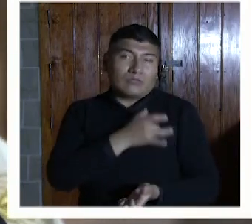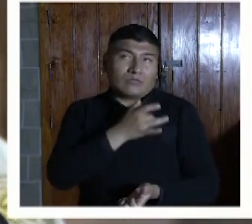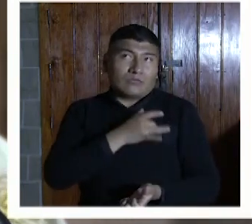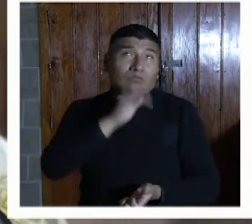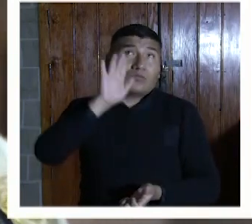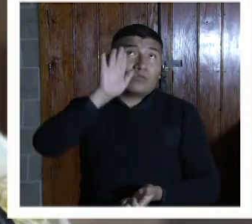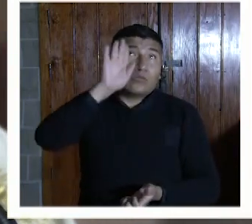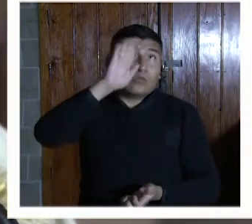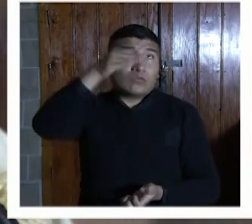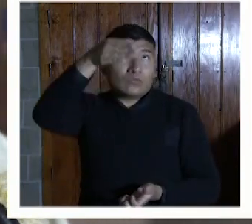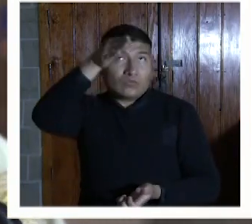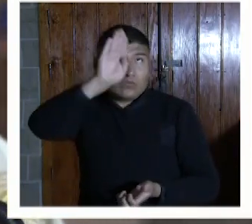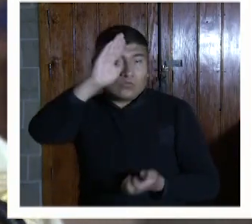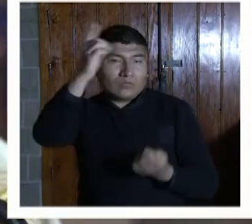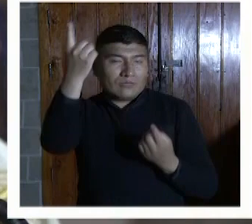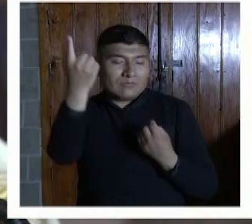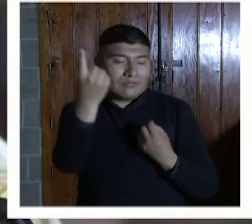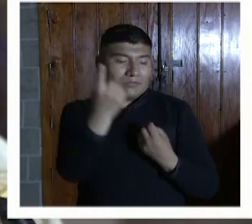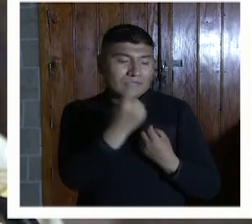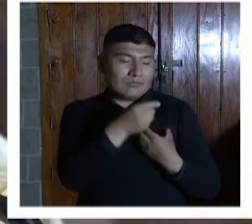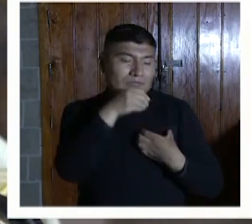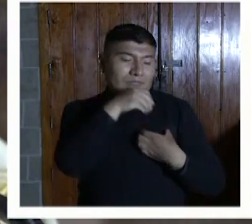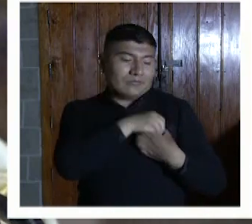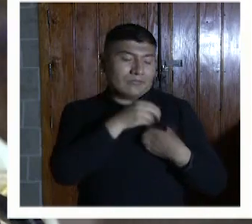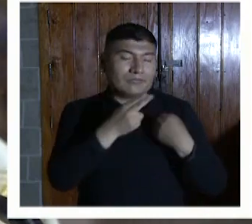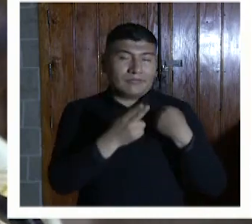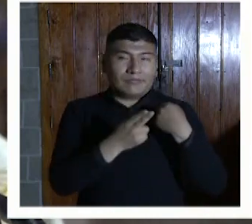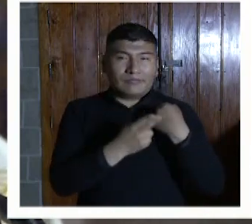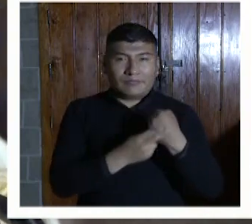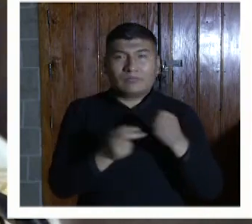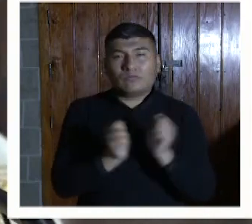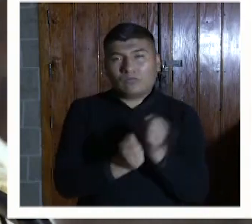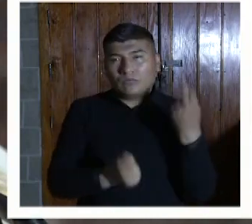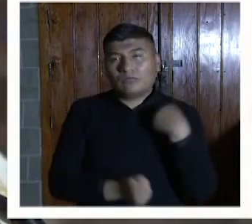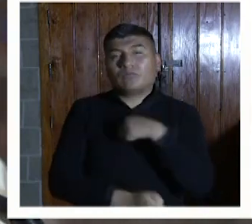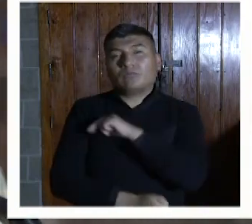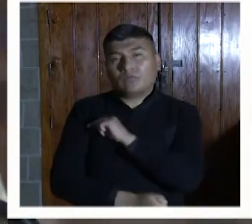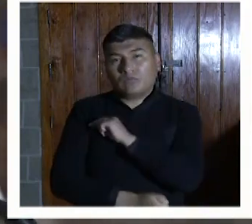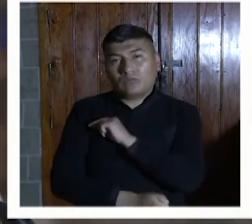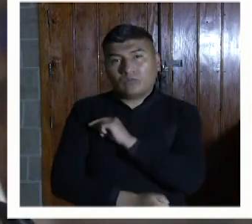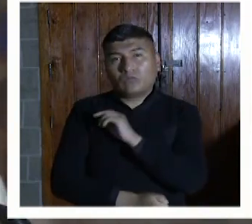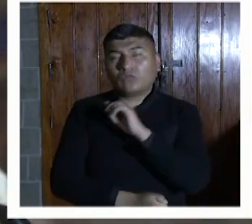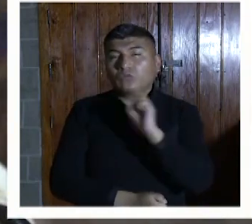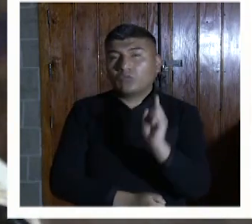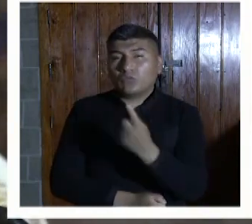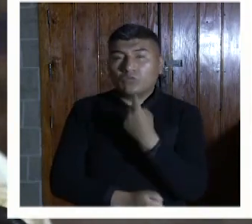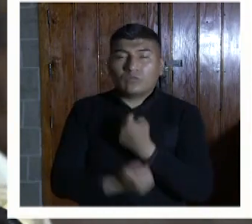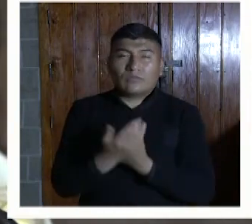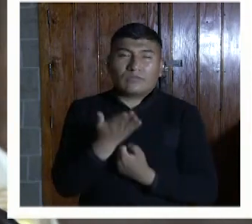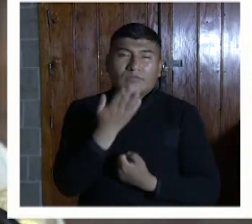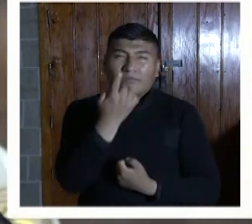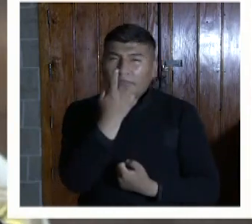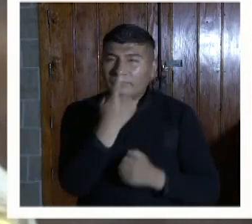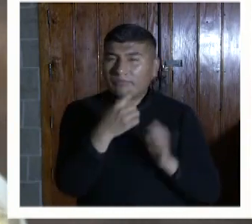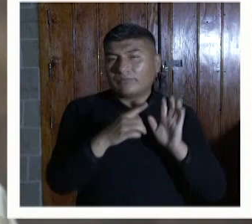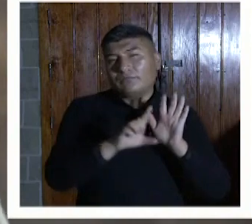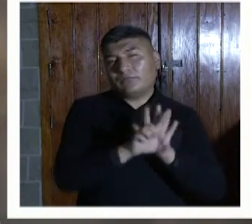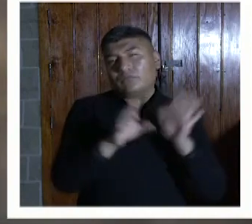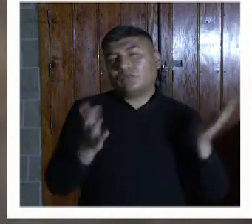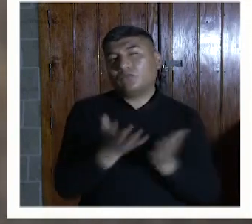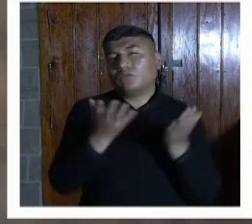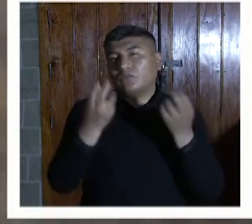con nosotros, sencillo, desválido. Es con la ayuda de Él que todo lo anterior se va a poder hacer